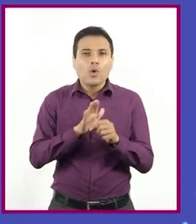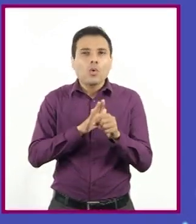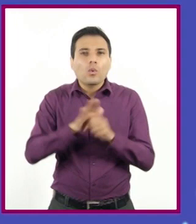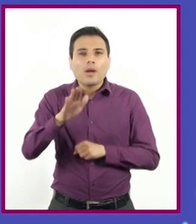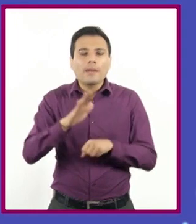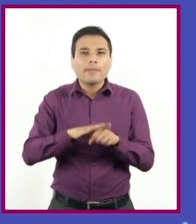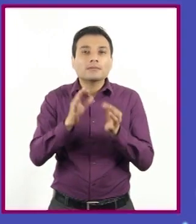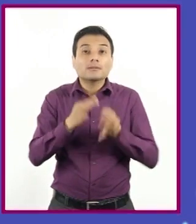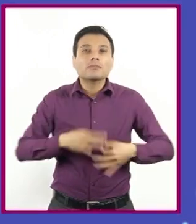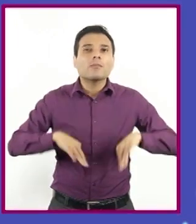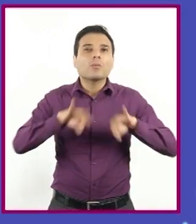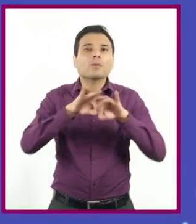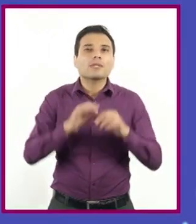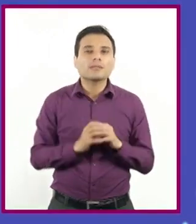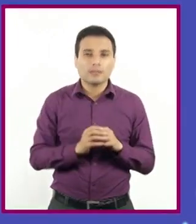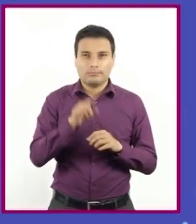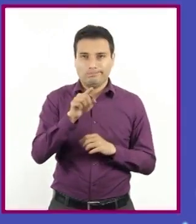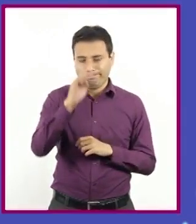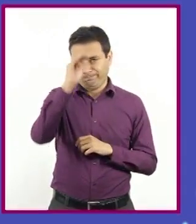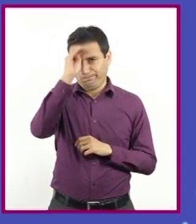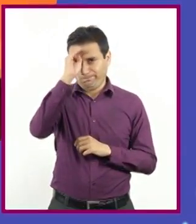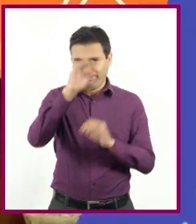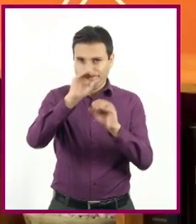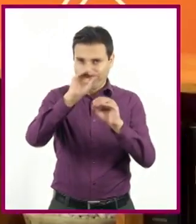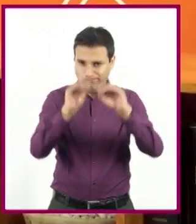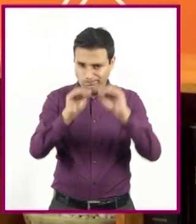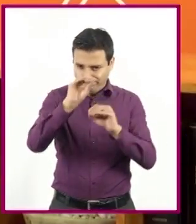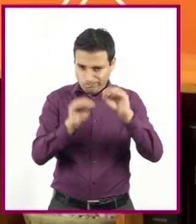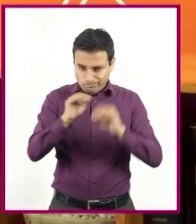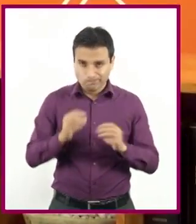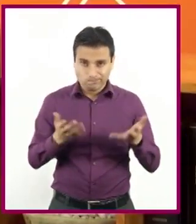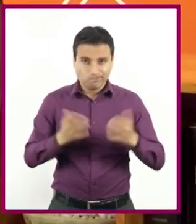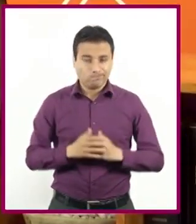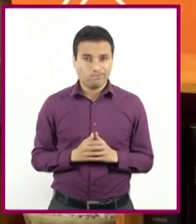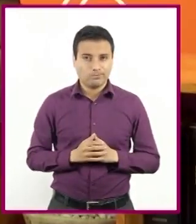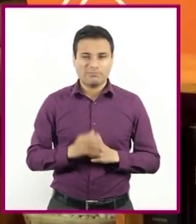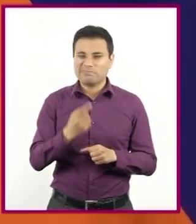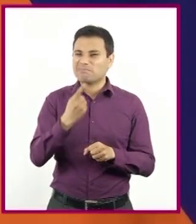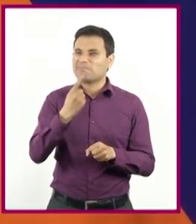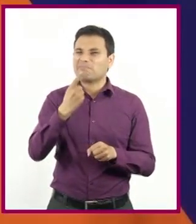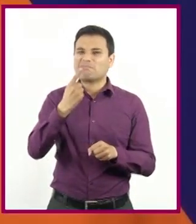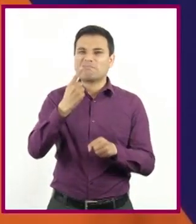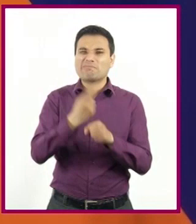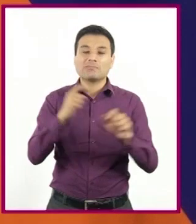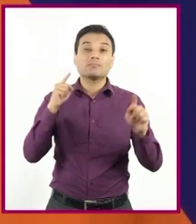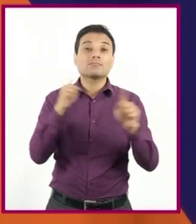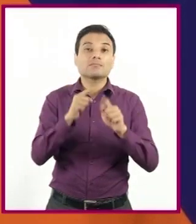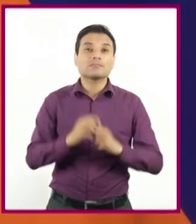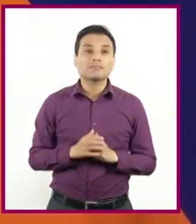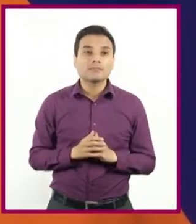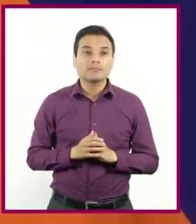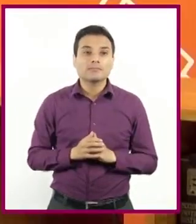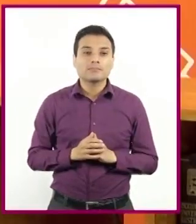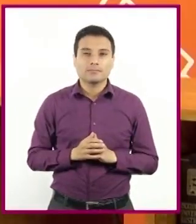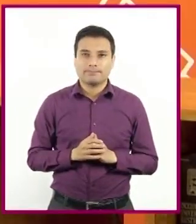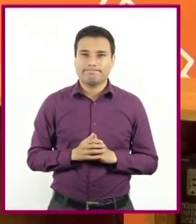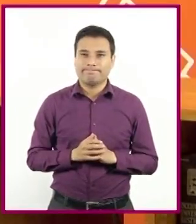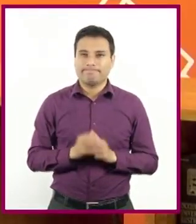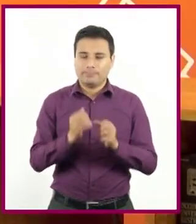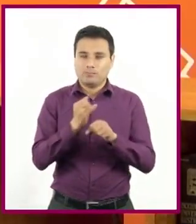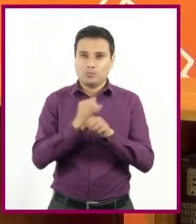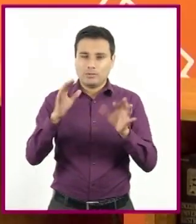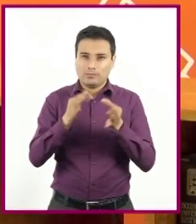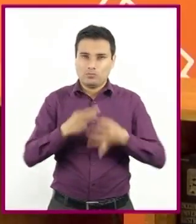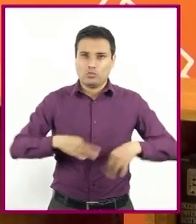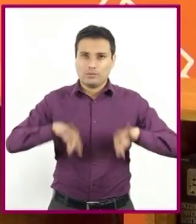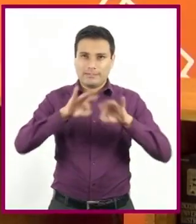le concedamos a cada elemento. Se le da prioridad al contenido relevante.